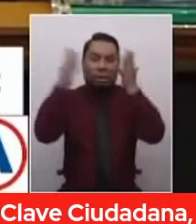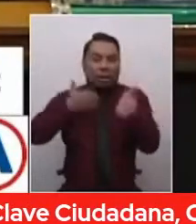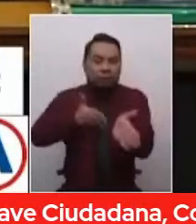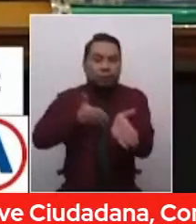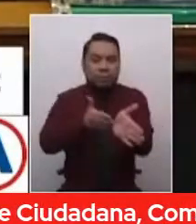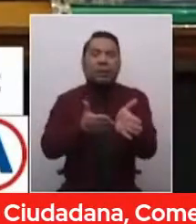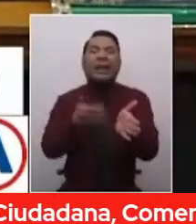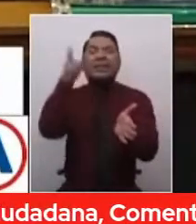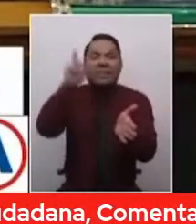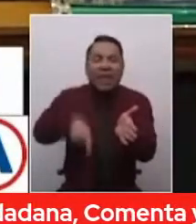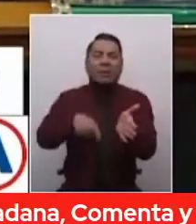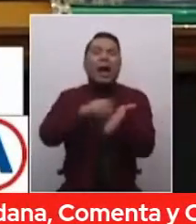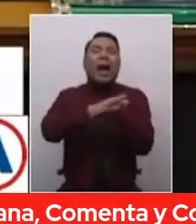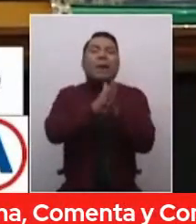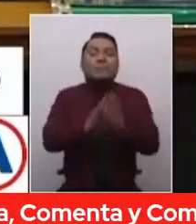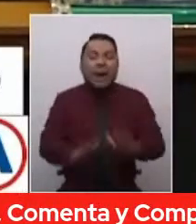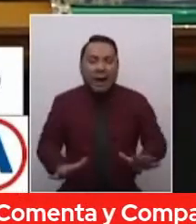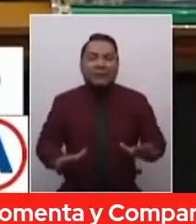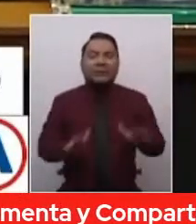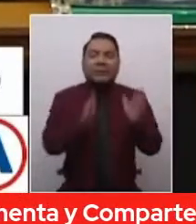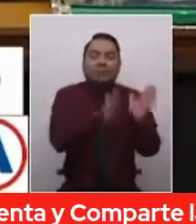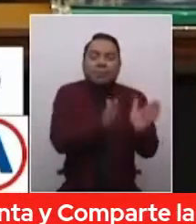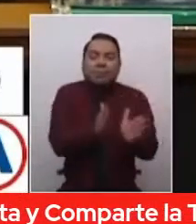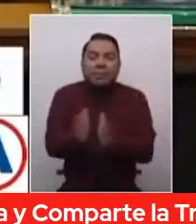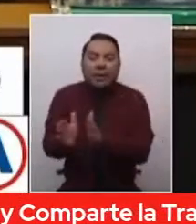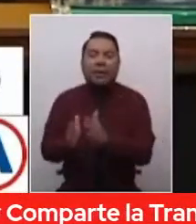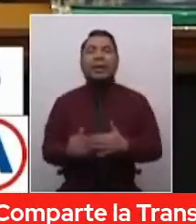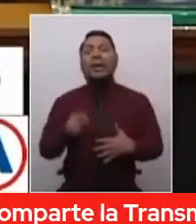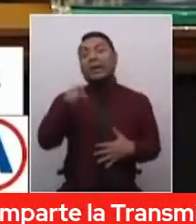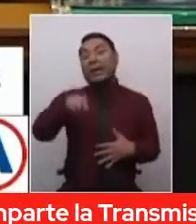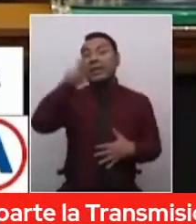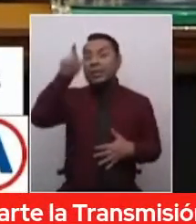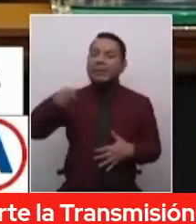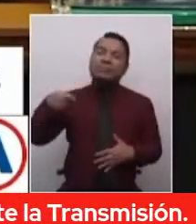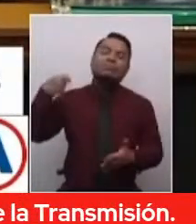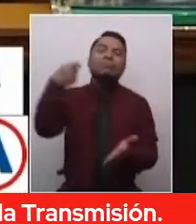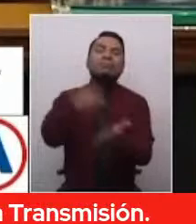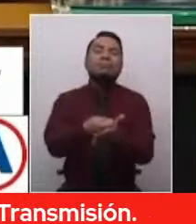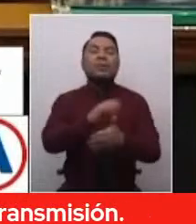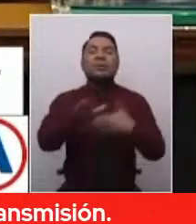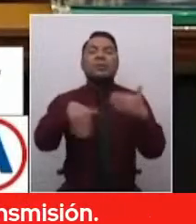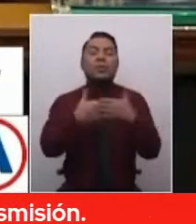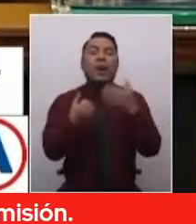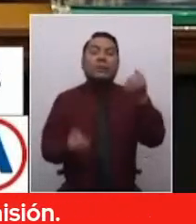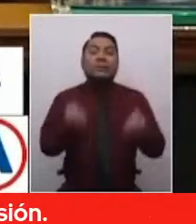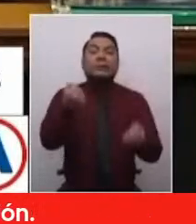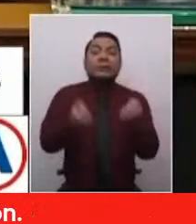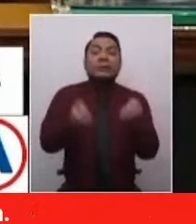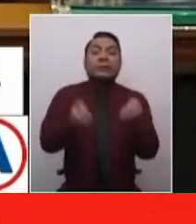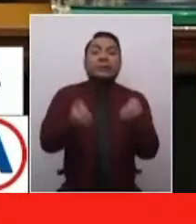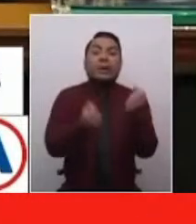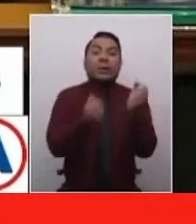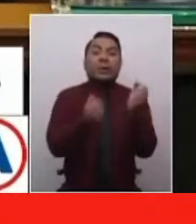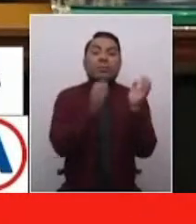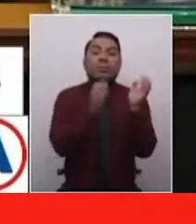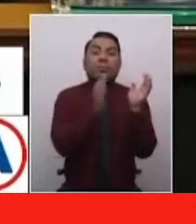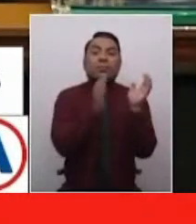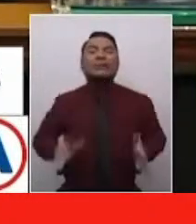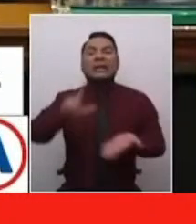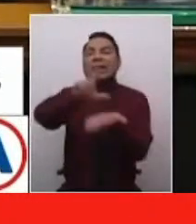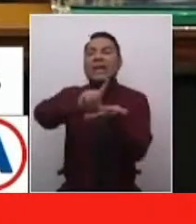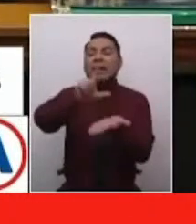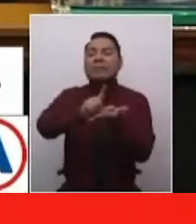que pacificarlo, tenemos que democratizarlo. Y para ello vamos a invertir la pirámide del tránsito para pacificar Lima. Y a través